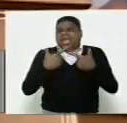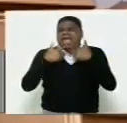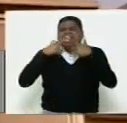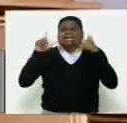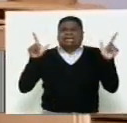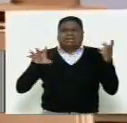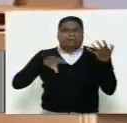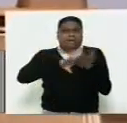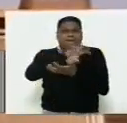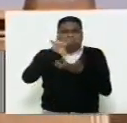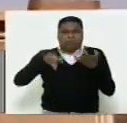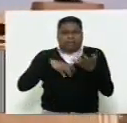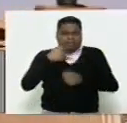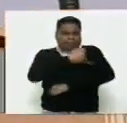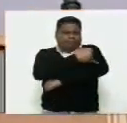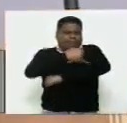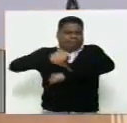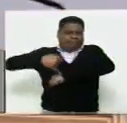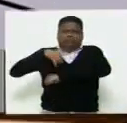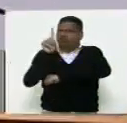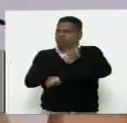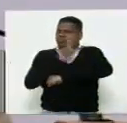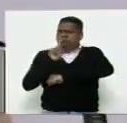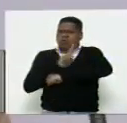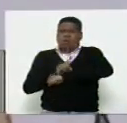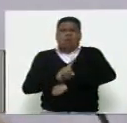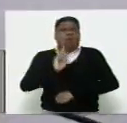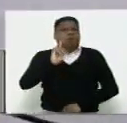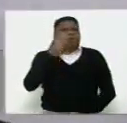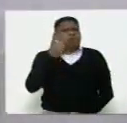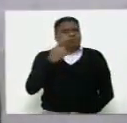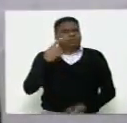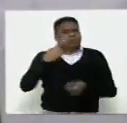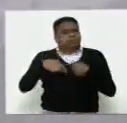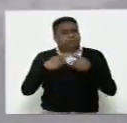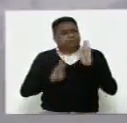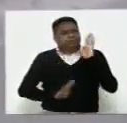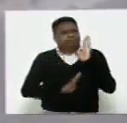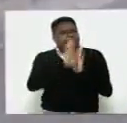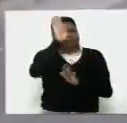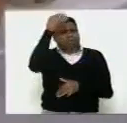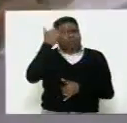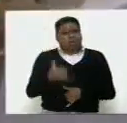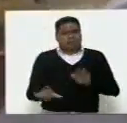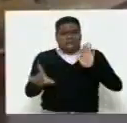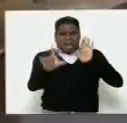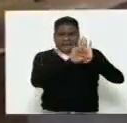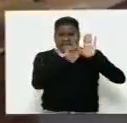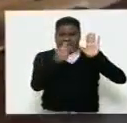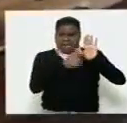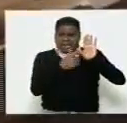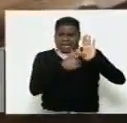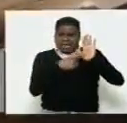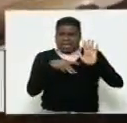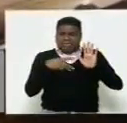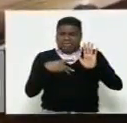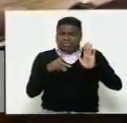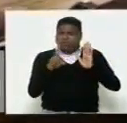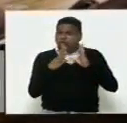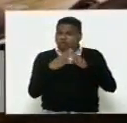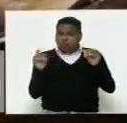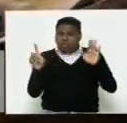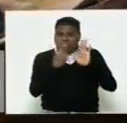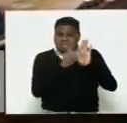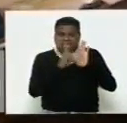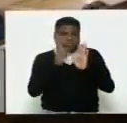de violencia obstétrica. Uno de los instrumentos jurídicos más avanzados que nosotras tenemos, que es la Ley Orgánica sobre el Derecho de las Mujeres a